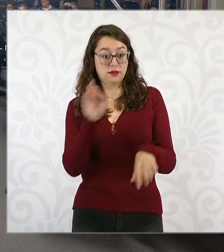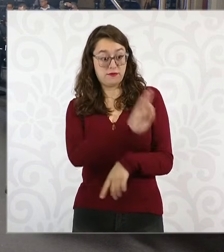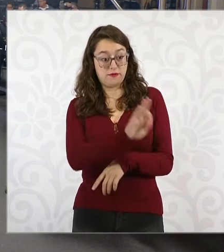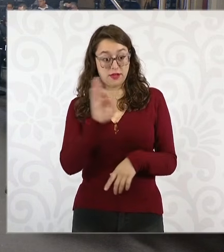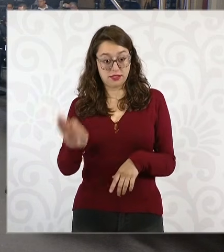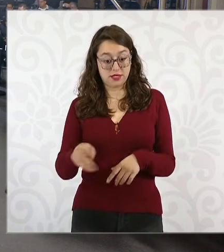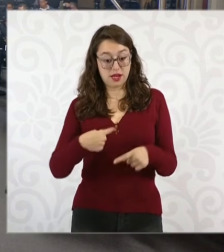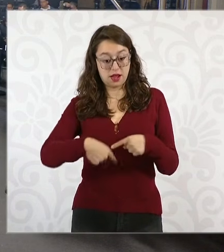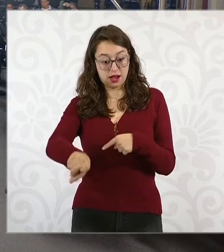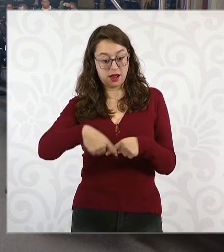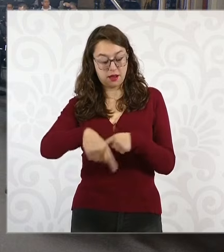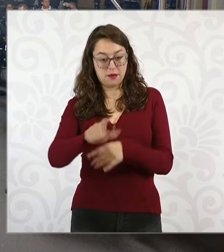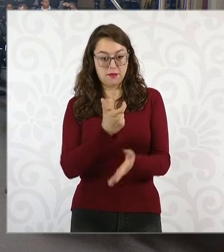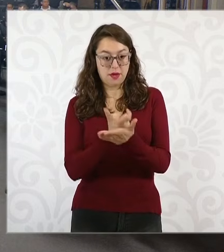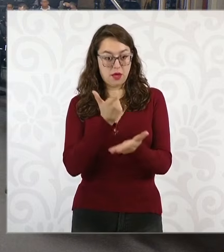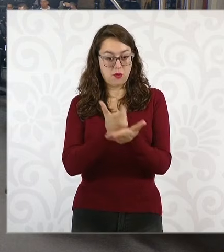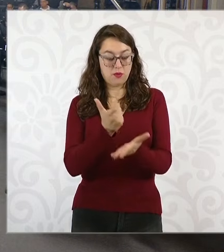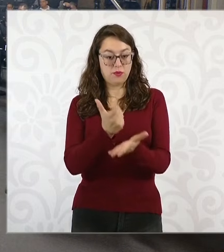Gracias, Leti.